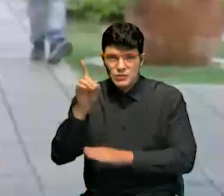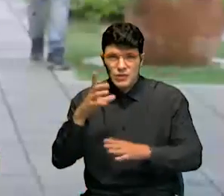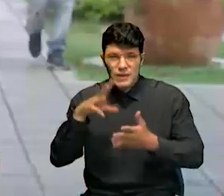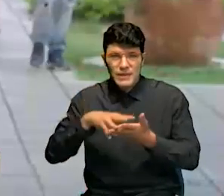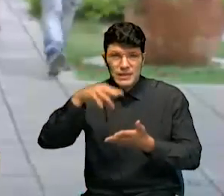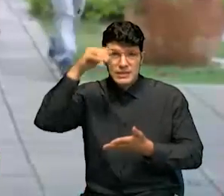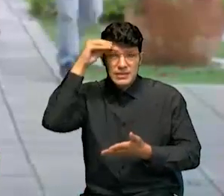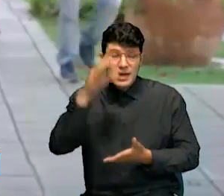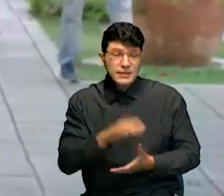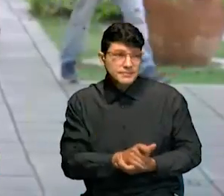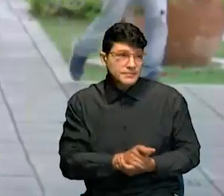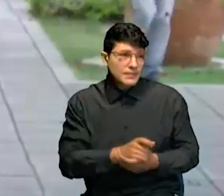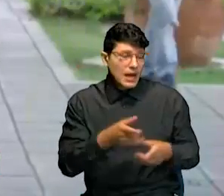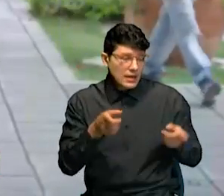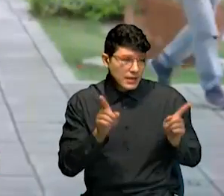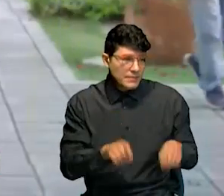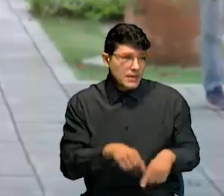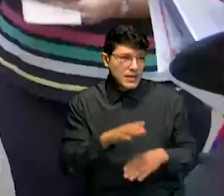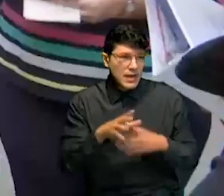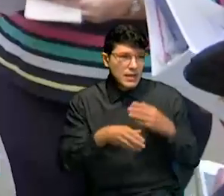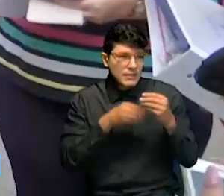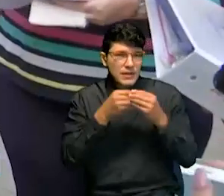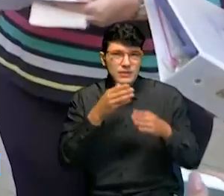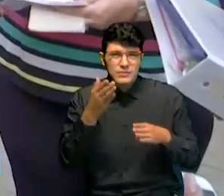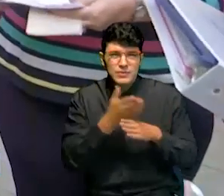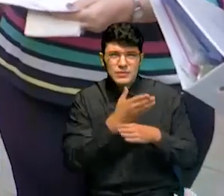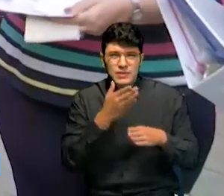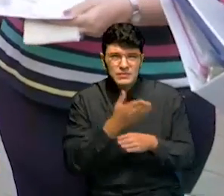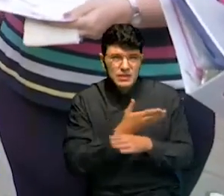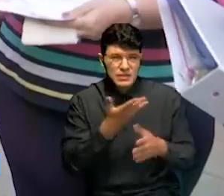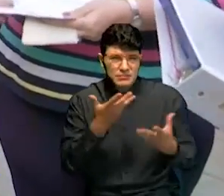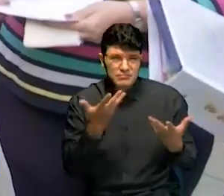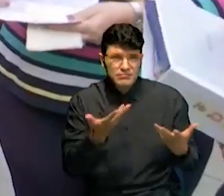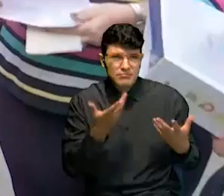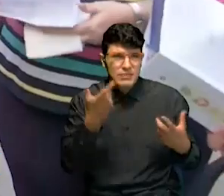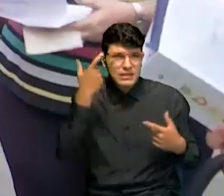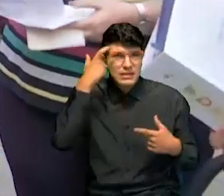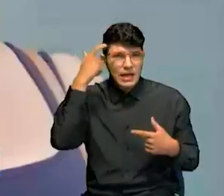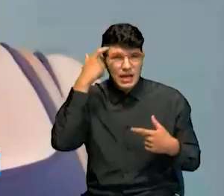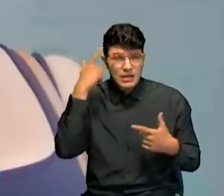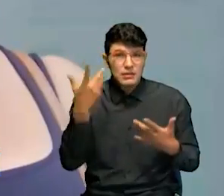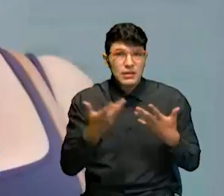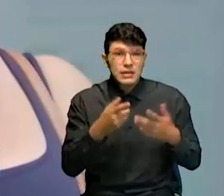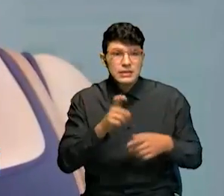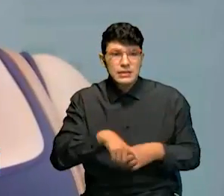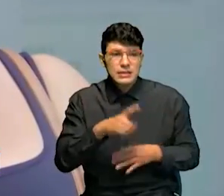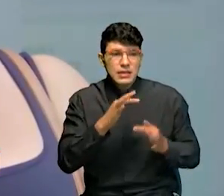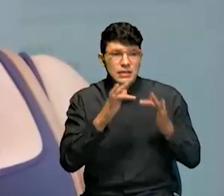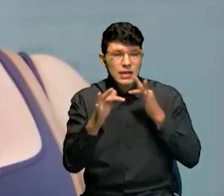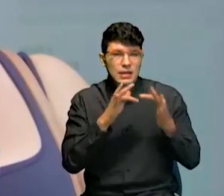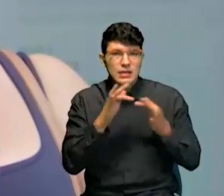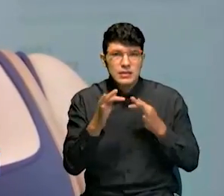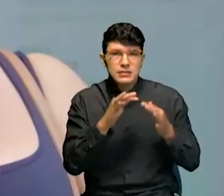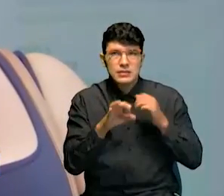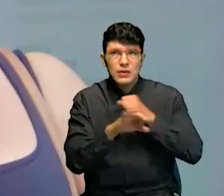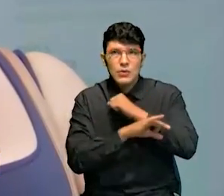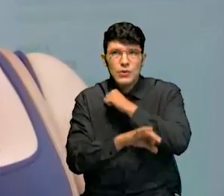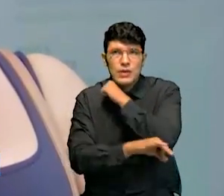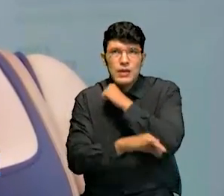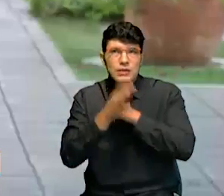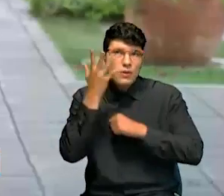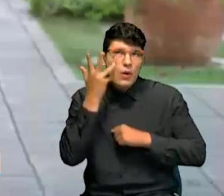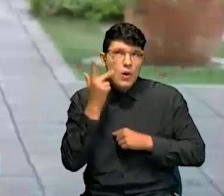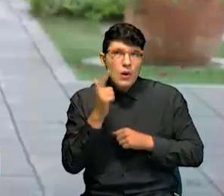también un trastorno opositor y desafiante que necesitamos trabajar con psicología a diario y pues